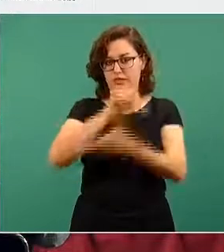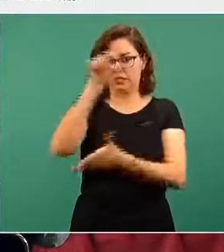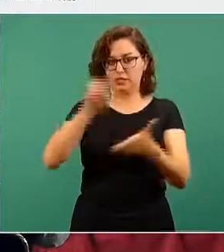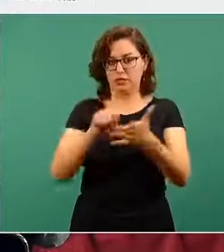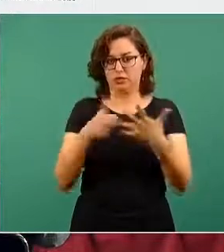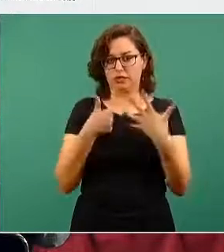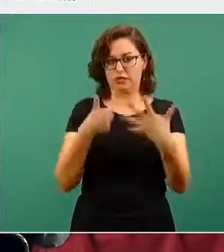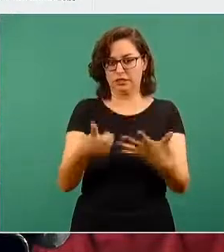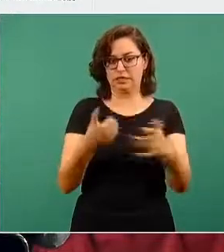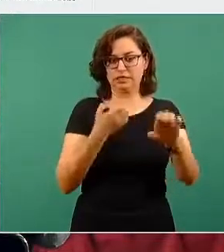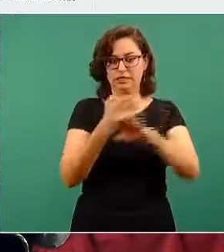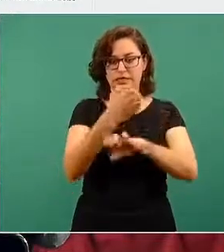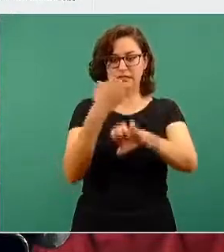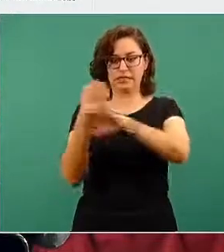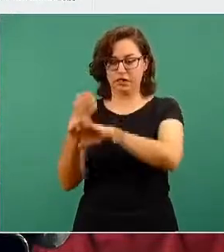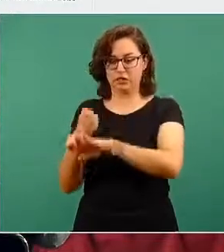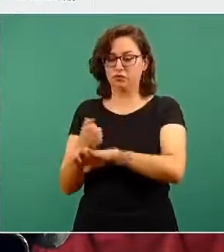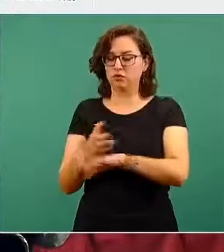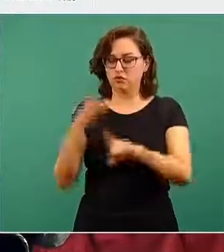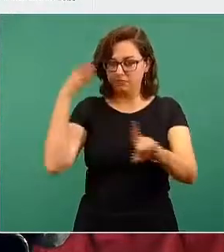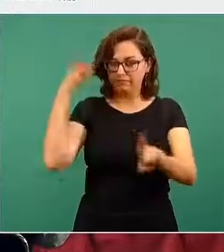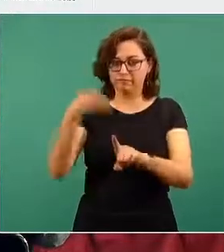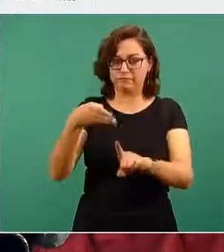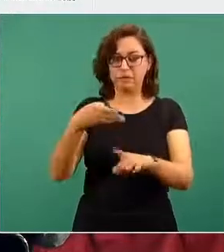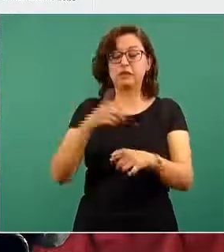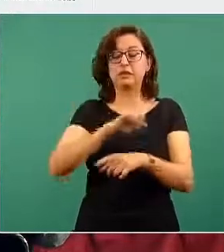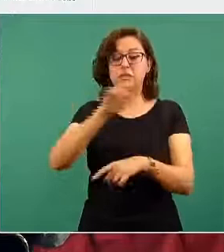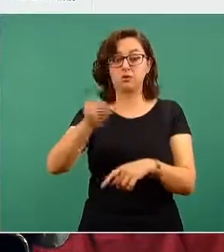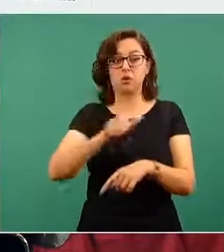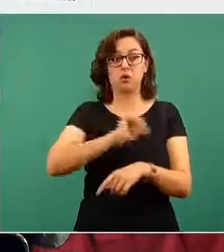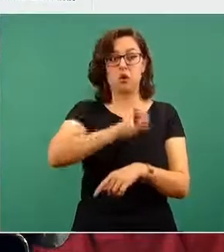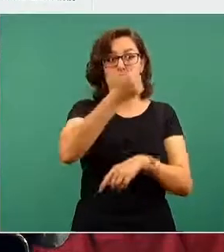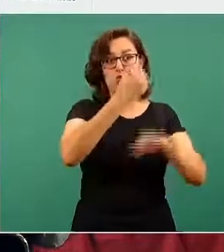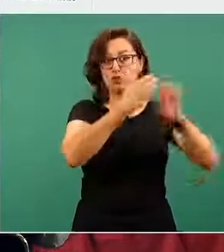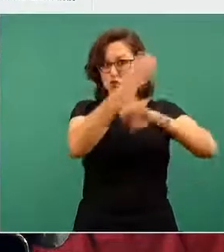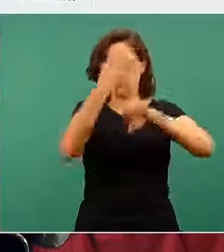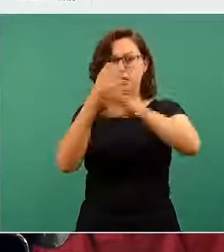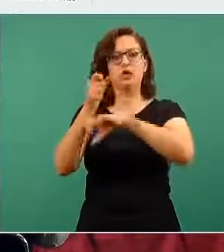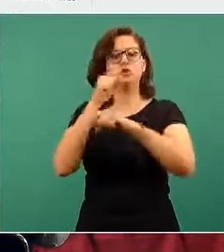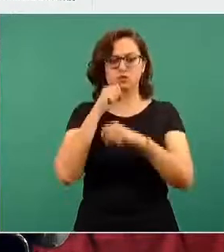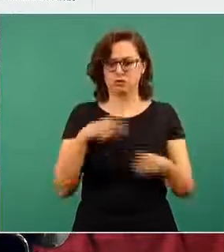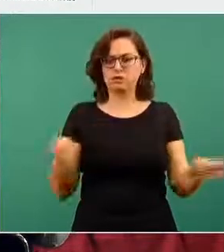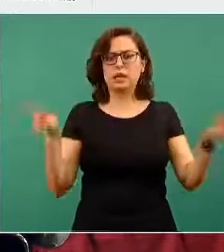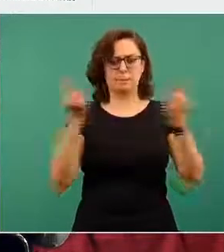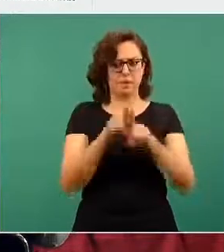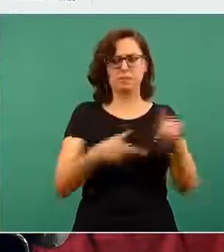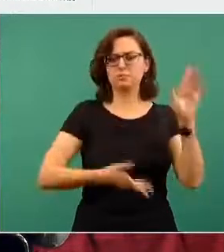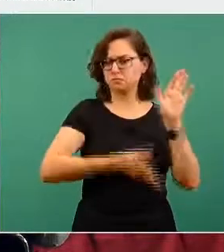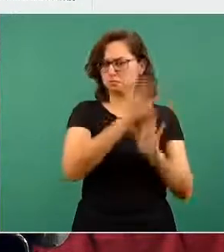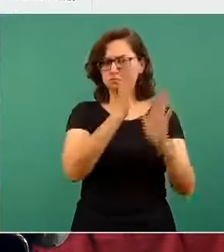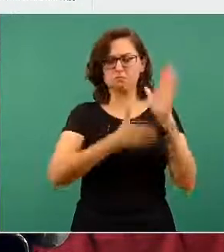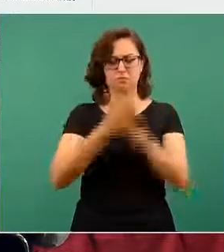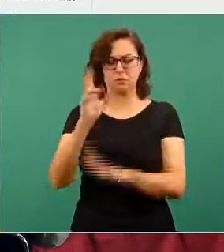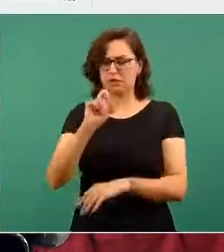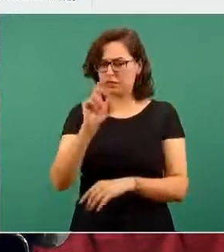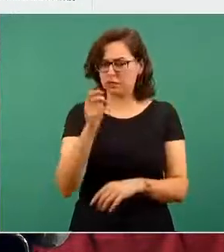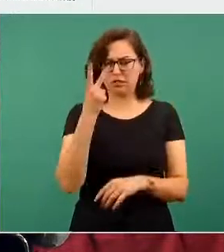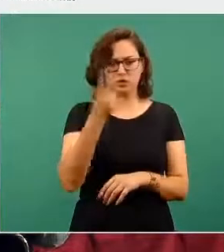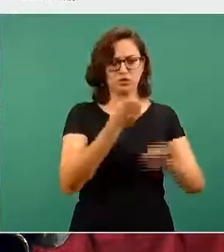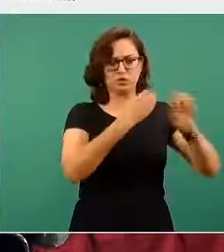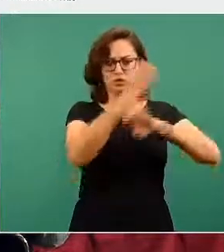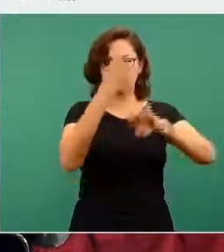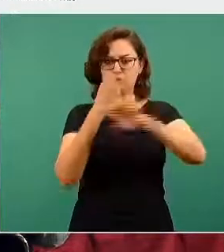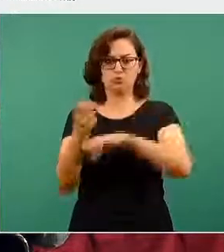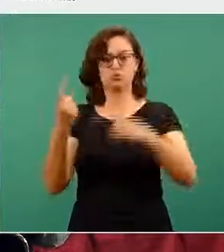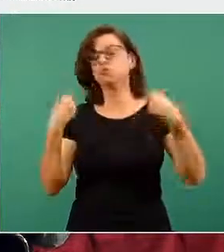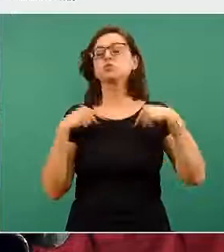México, como al resto de las entidades federativas, porque continuará la vacunación simultánea en las 32 entidades federativas. Lo